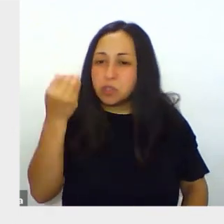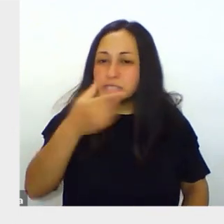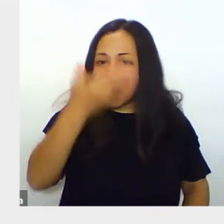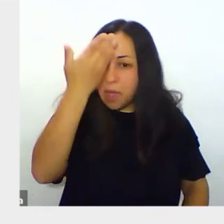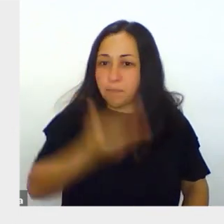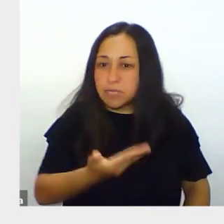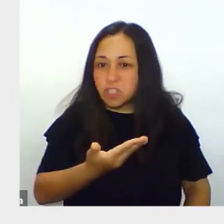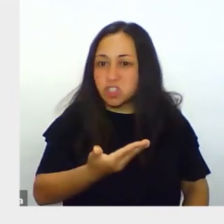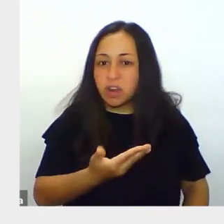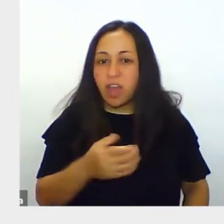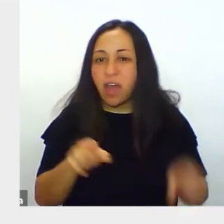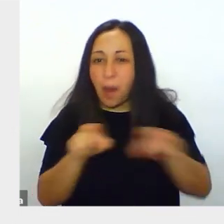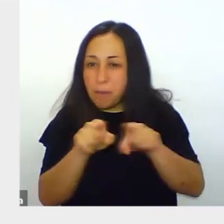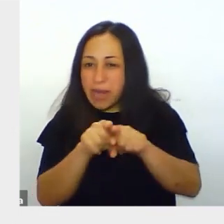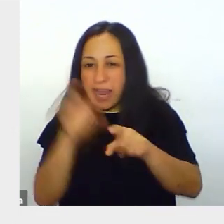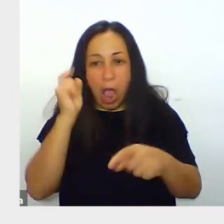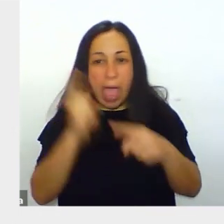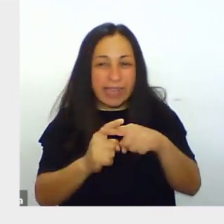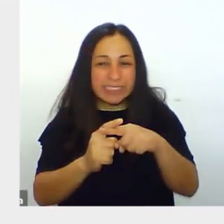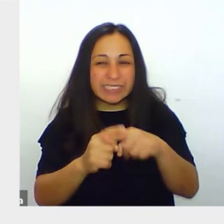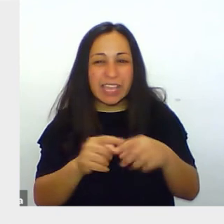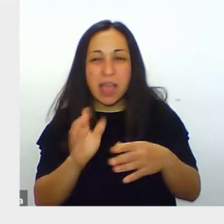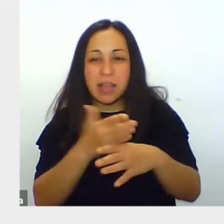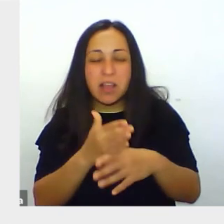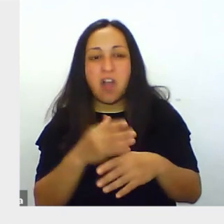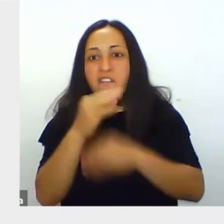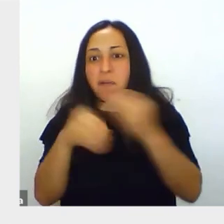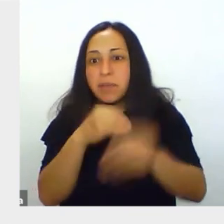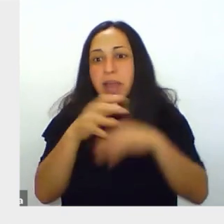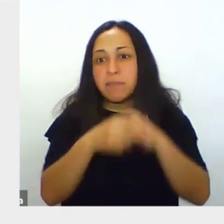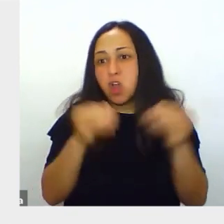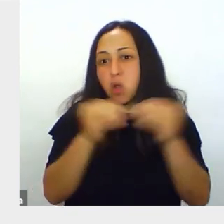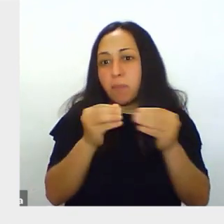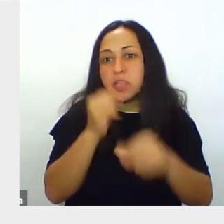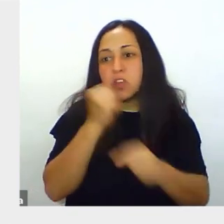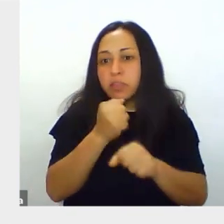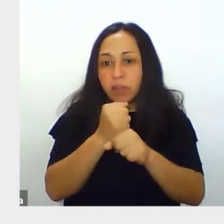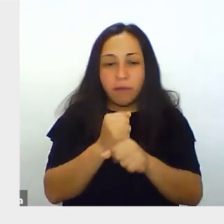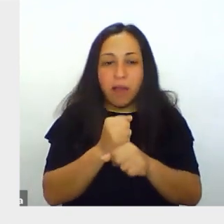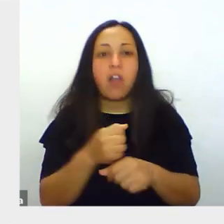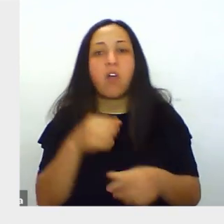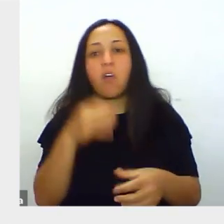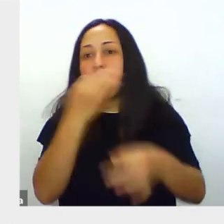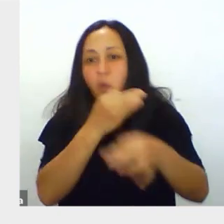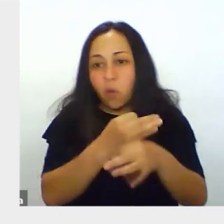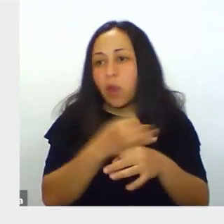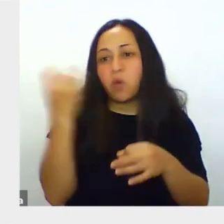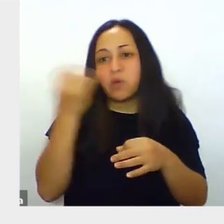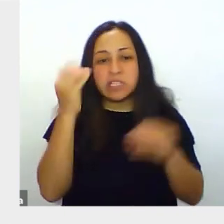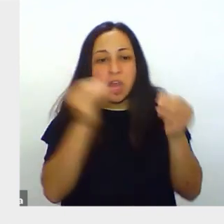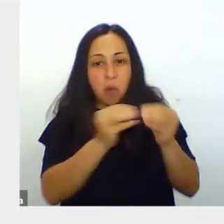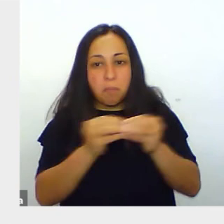personas que están atrás son parejas, exparejas, familiares, amigos, compañeros de trabajo, de escuela o de la